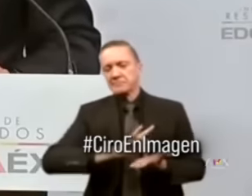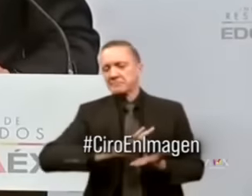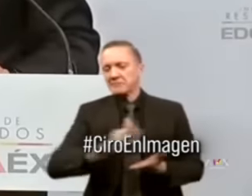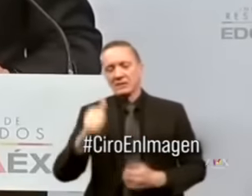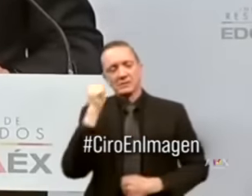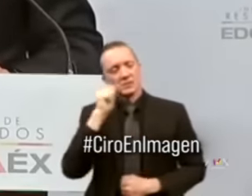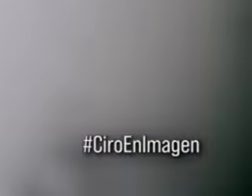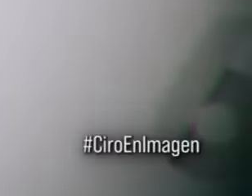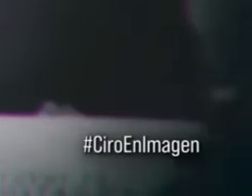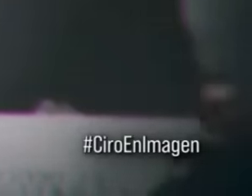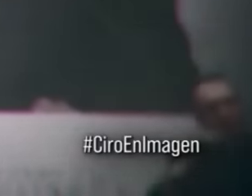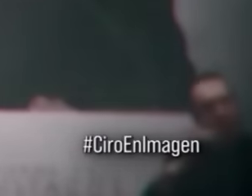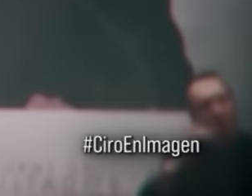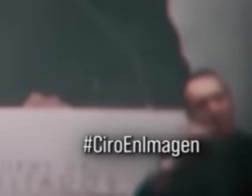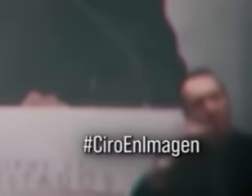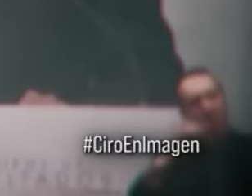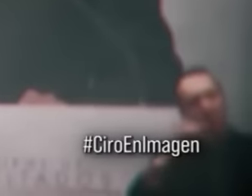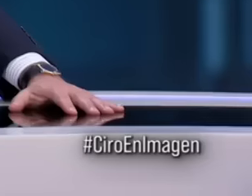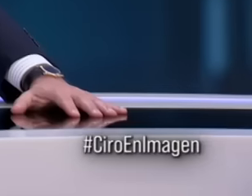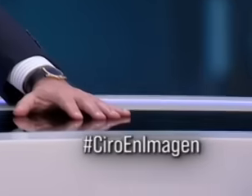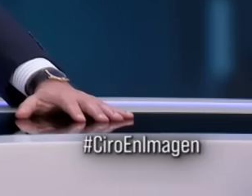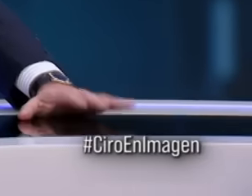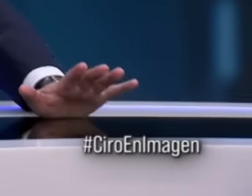que nos ha dado